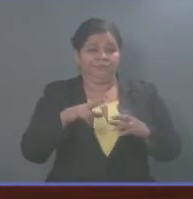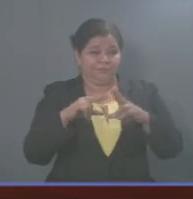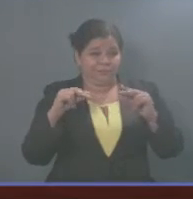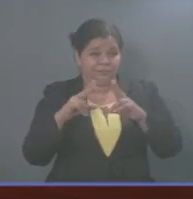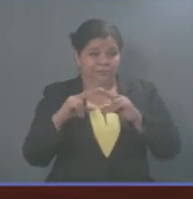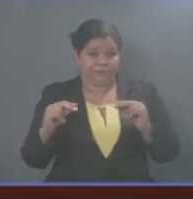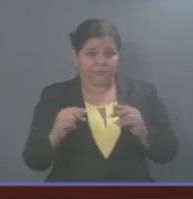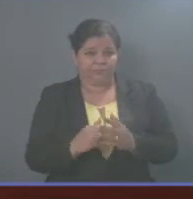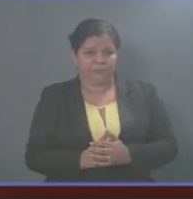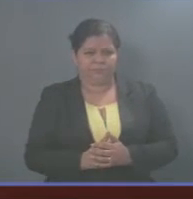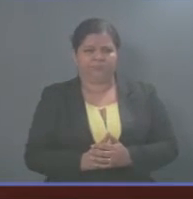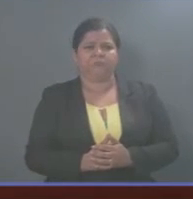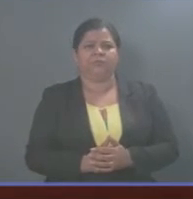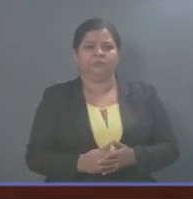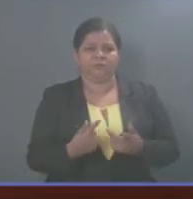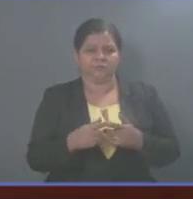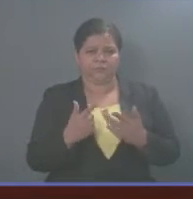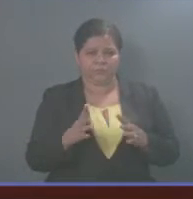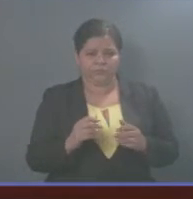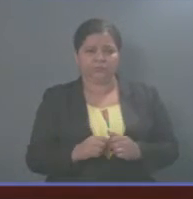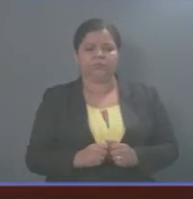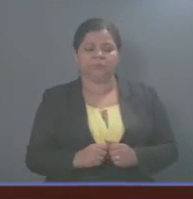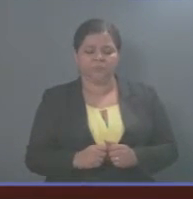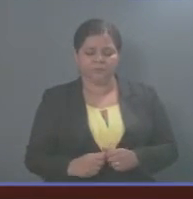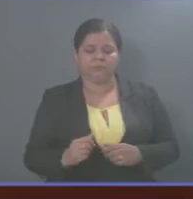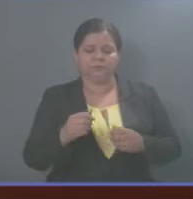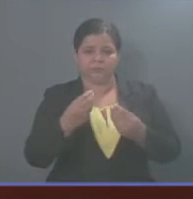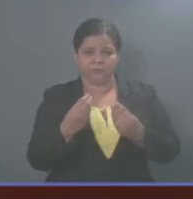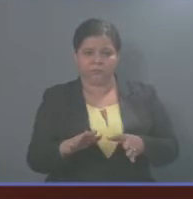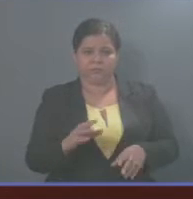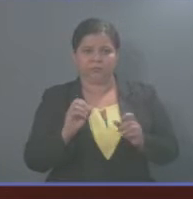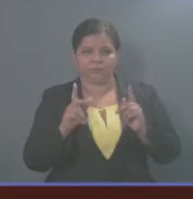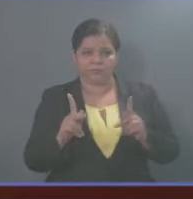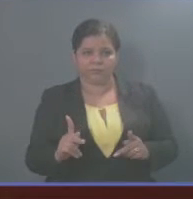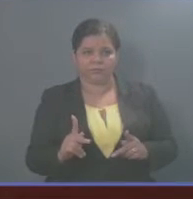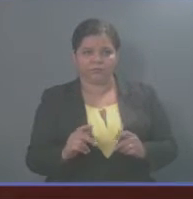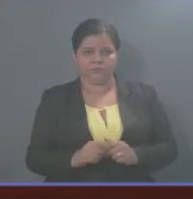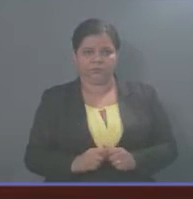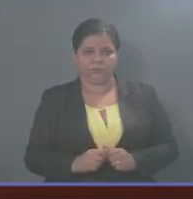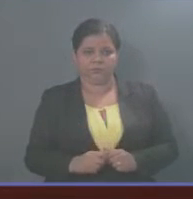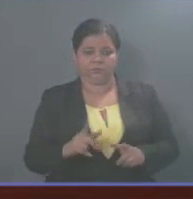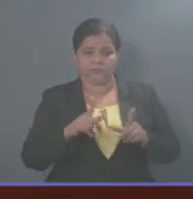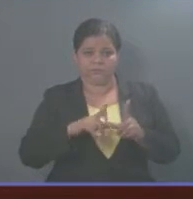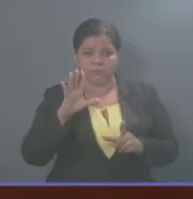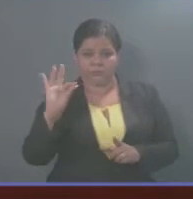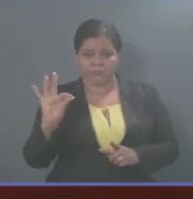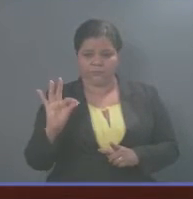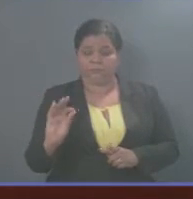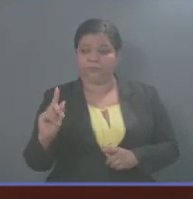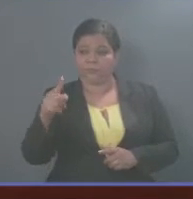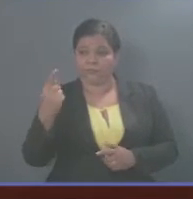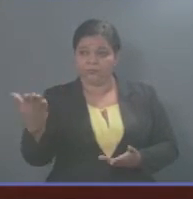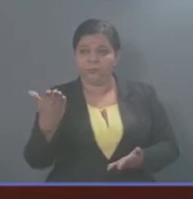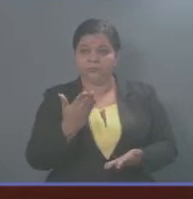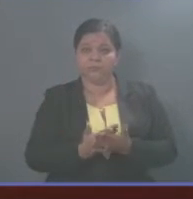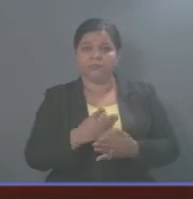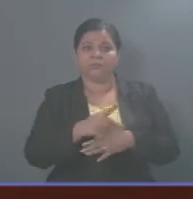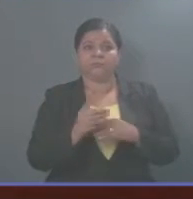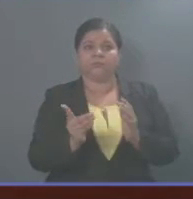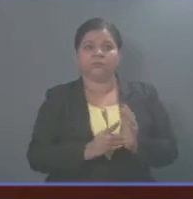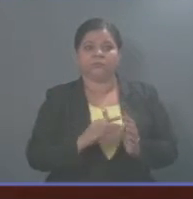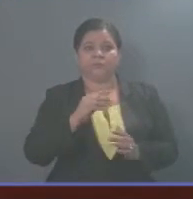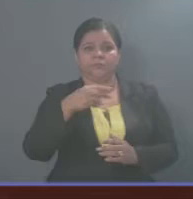F. Archivo por haber perdido actualidad las siguientes mociones. F. 1. Moción de diputados Shafi